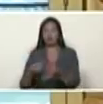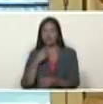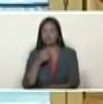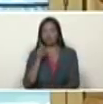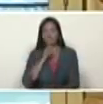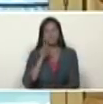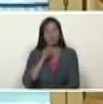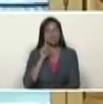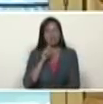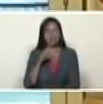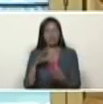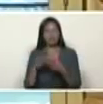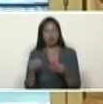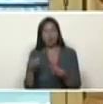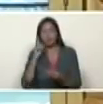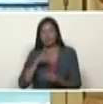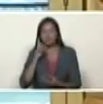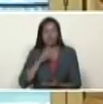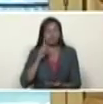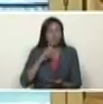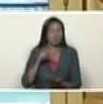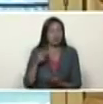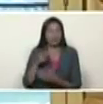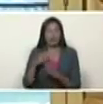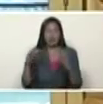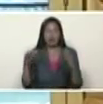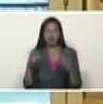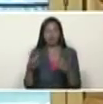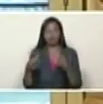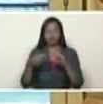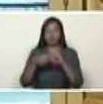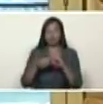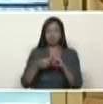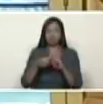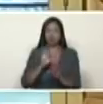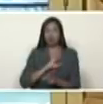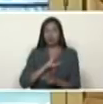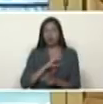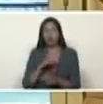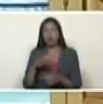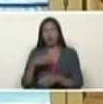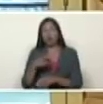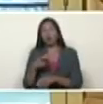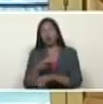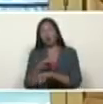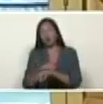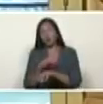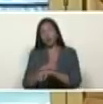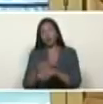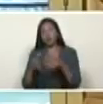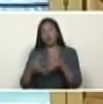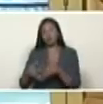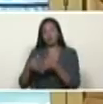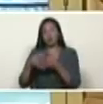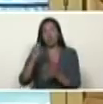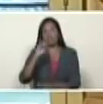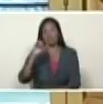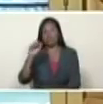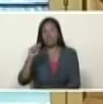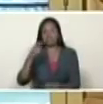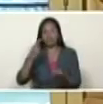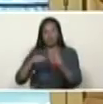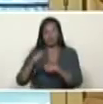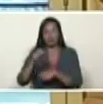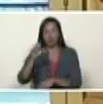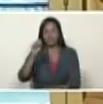mintiendo, mintiendo y mintiendo. Él fue el gran articulador por parte del gobierno de Estados Unidos y la CIA, porque se prestó y se vendió a la